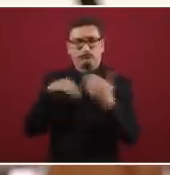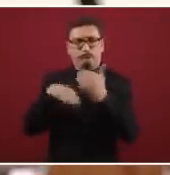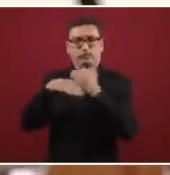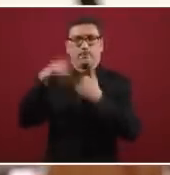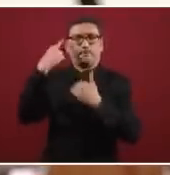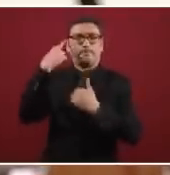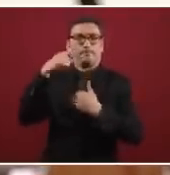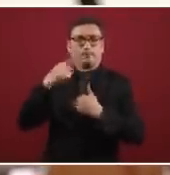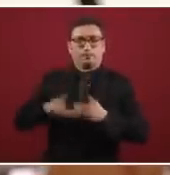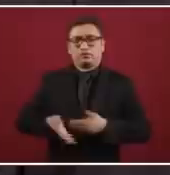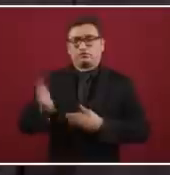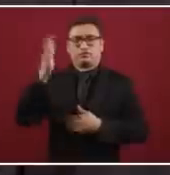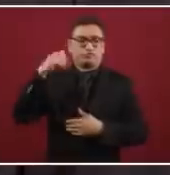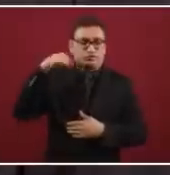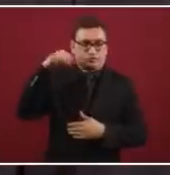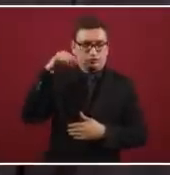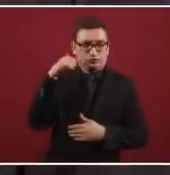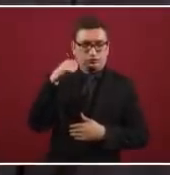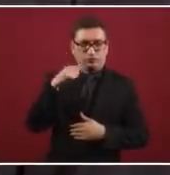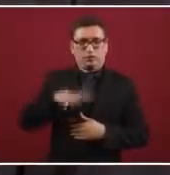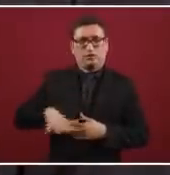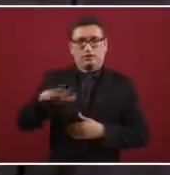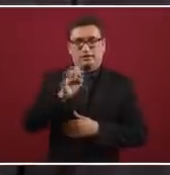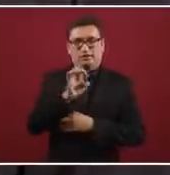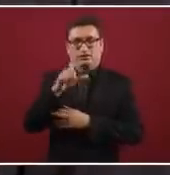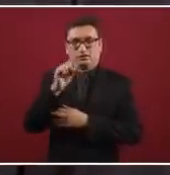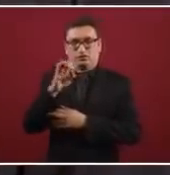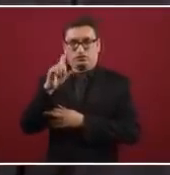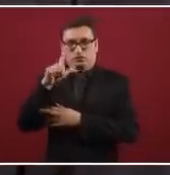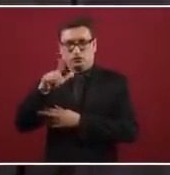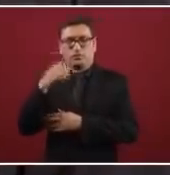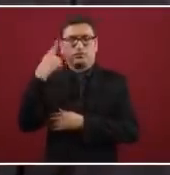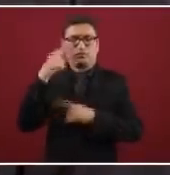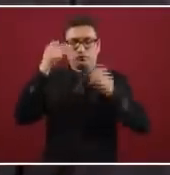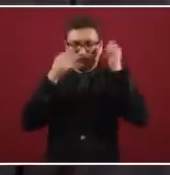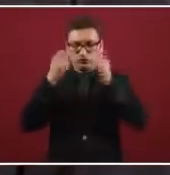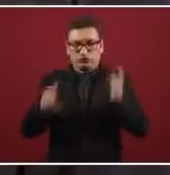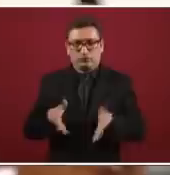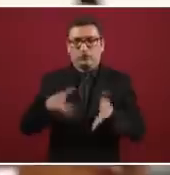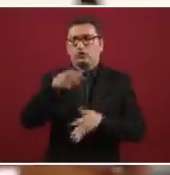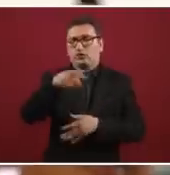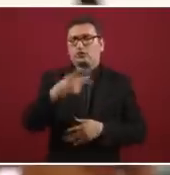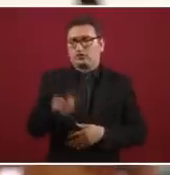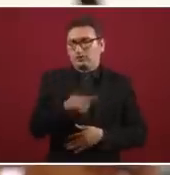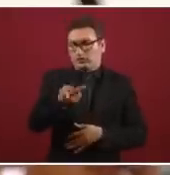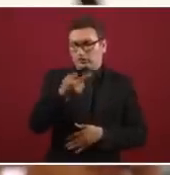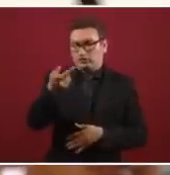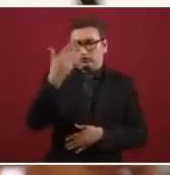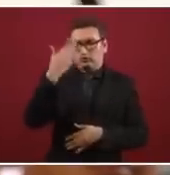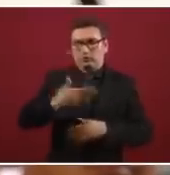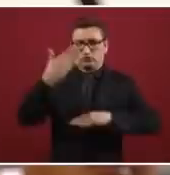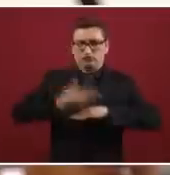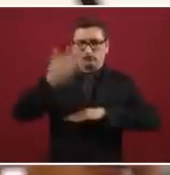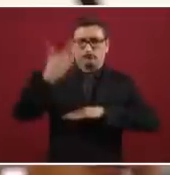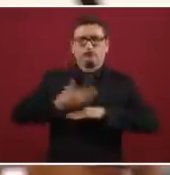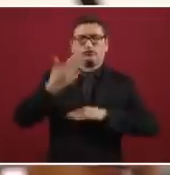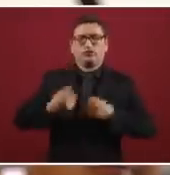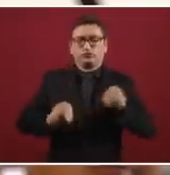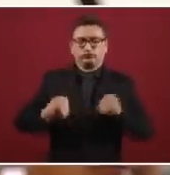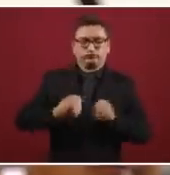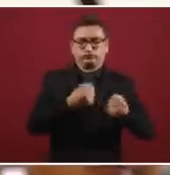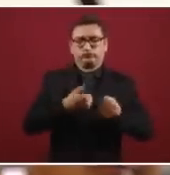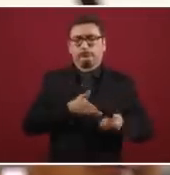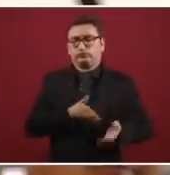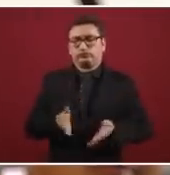estimular el turismo. Señor presidente, ¿cuál es el plan de su gobierno para estabilizar el costo del peaje en las casetas de las